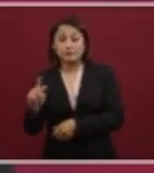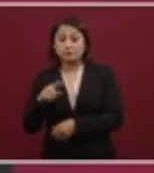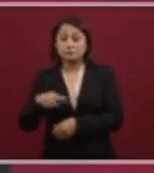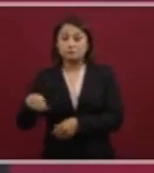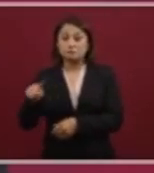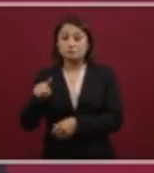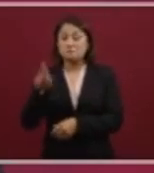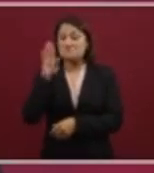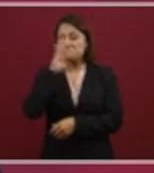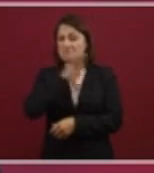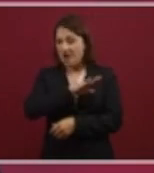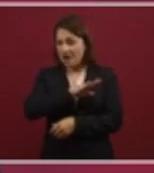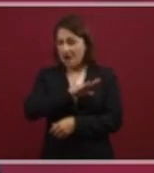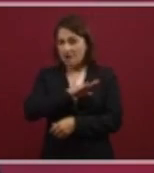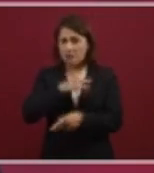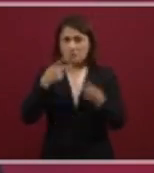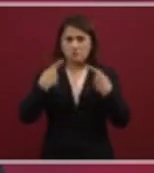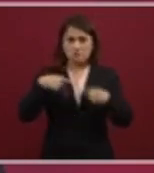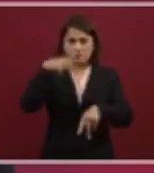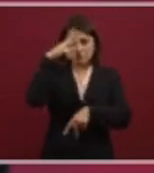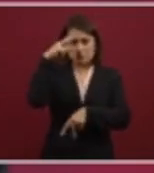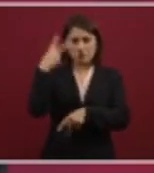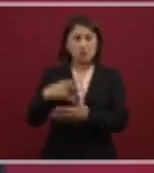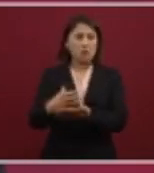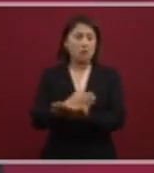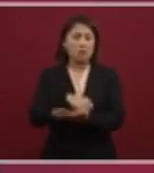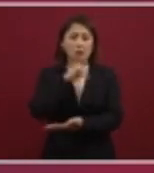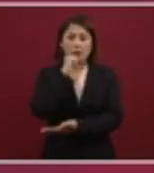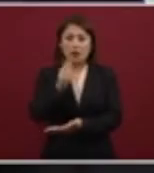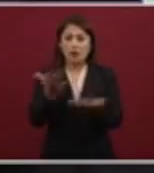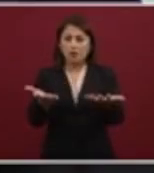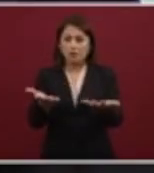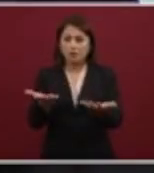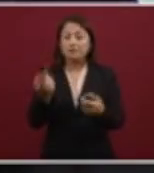para los mexicanos. Les pongo un ejemplo.